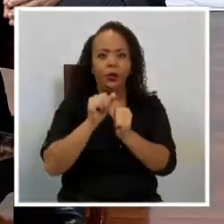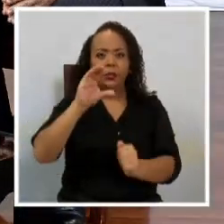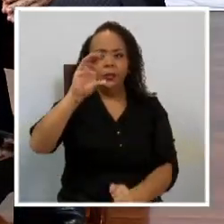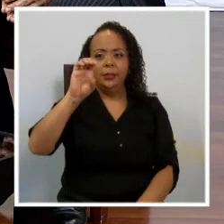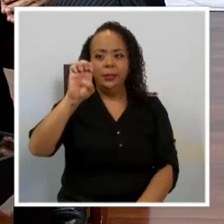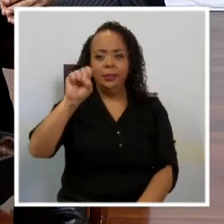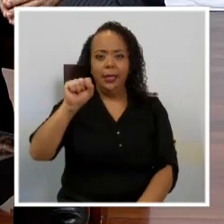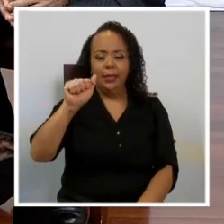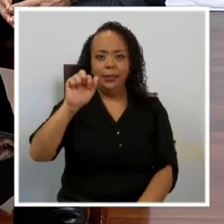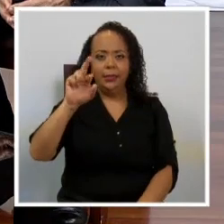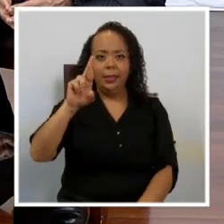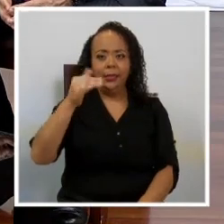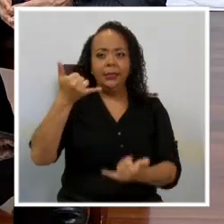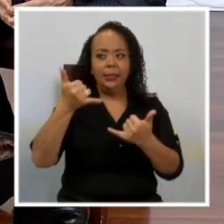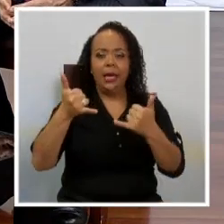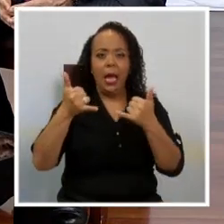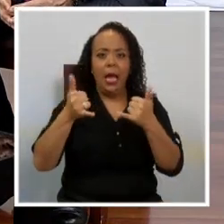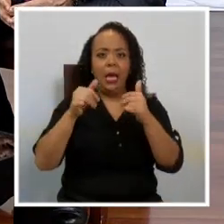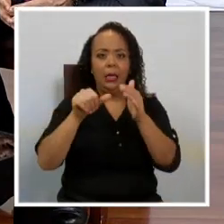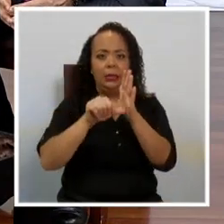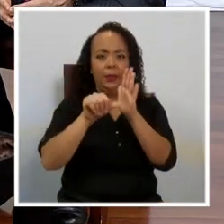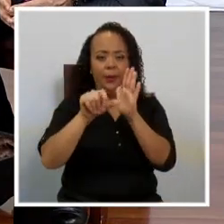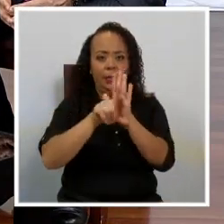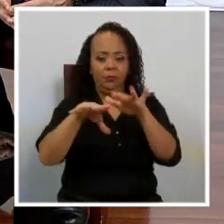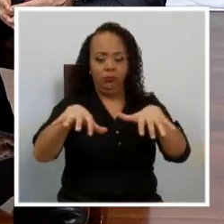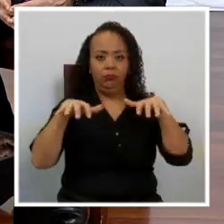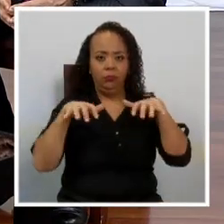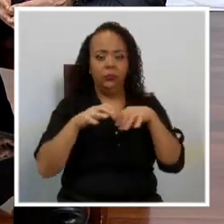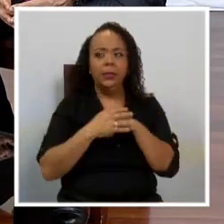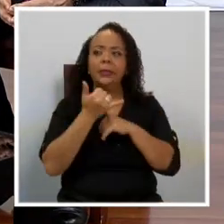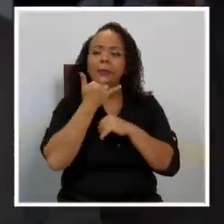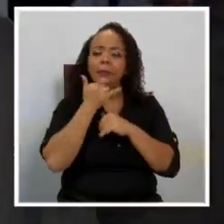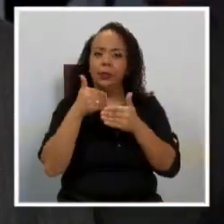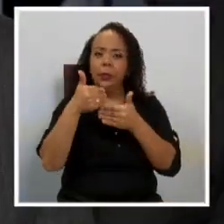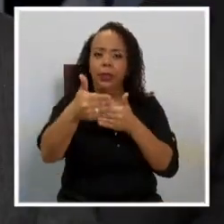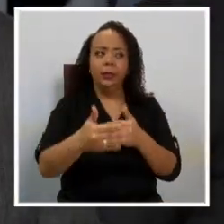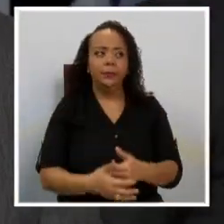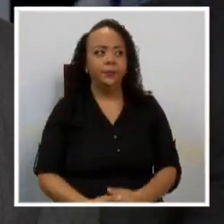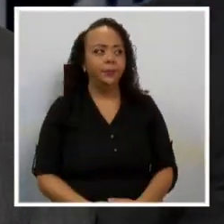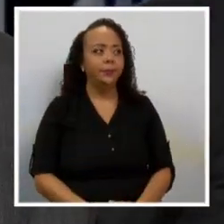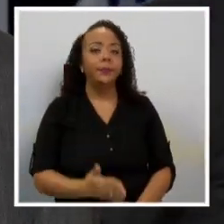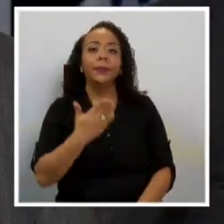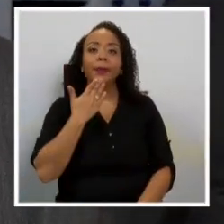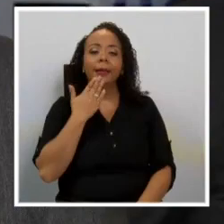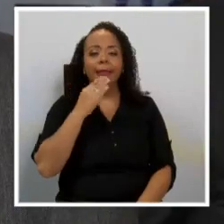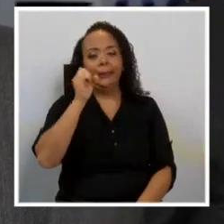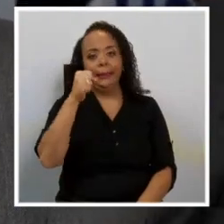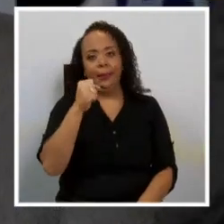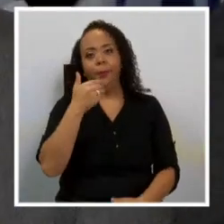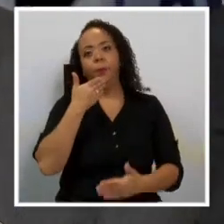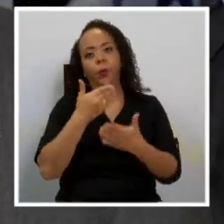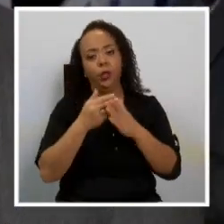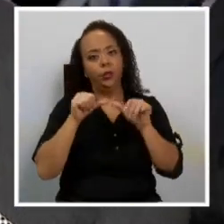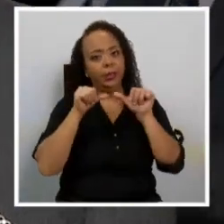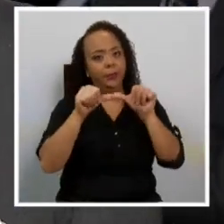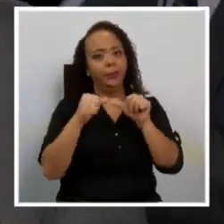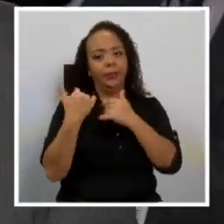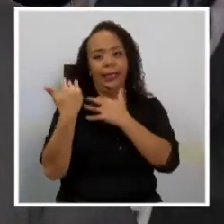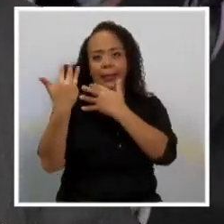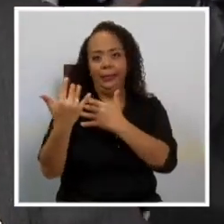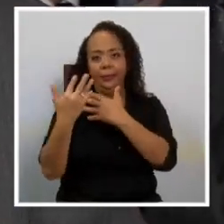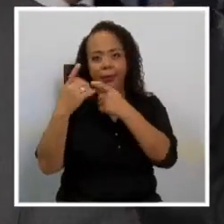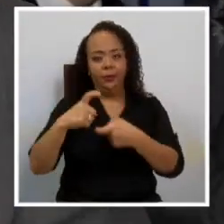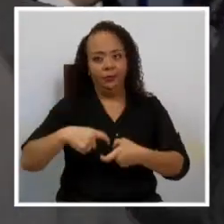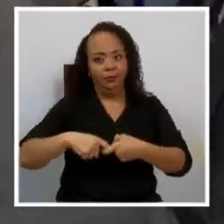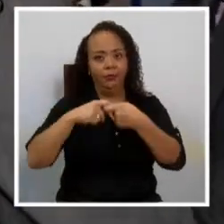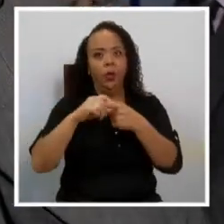Barrantes ya en el sector de plenario. Vamos a ver qué está pasando por esa zona. César, adelante. Gracias, Melanie. Efectivamente, bueno, seguimos esperando un